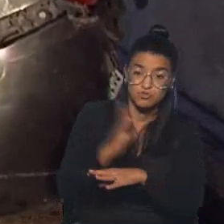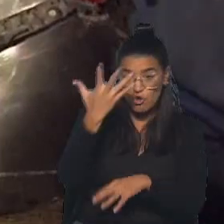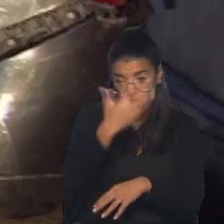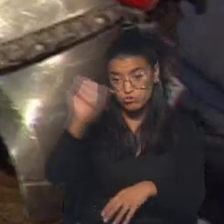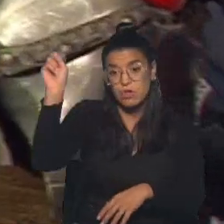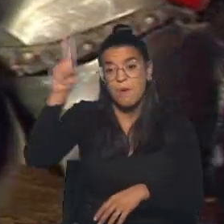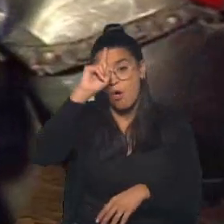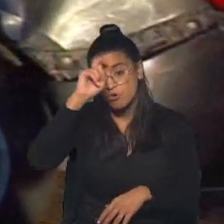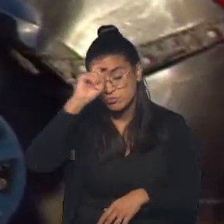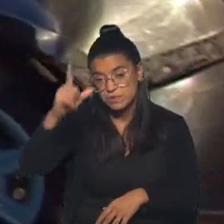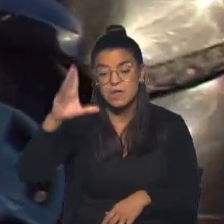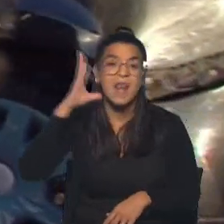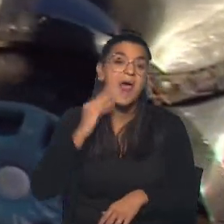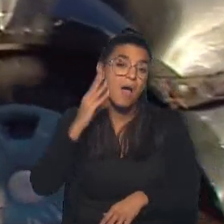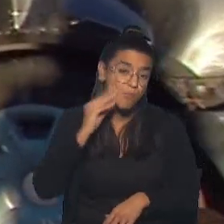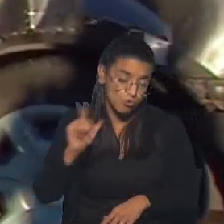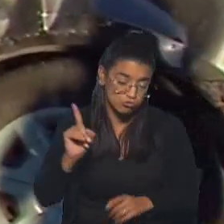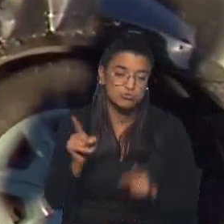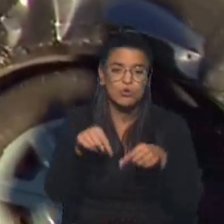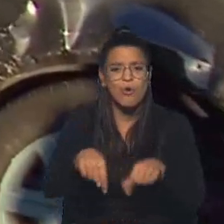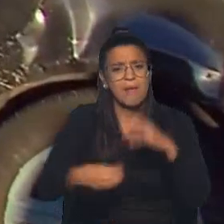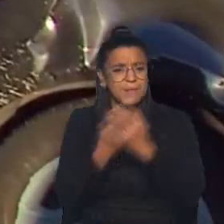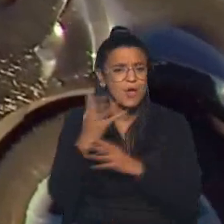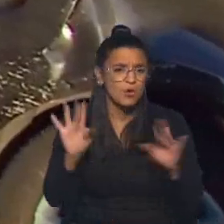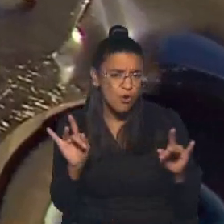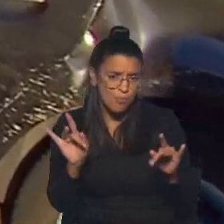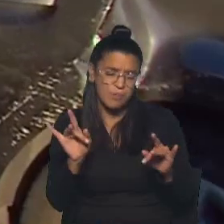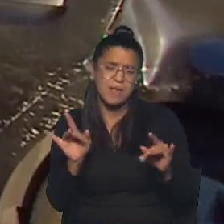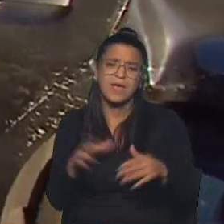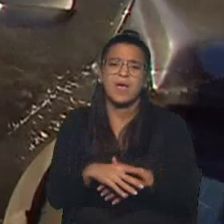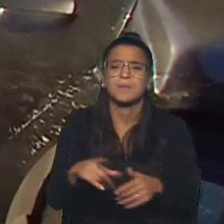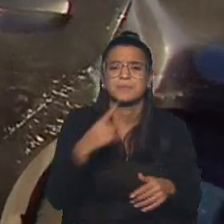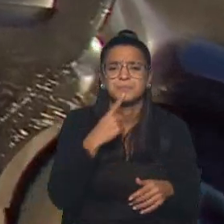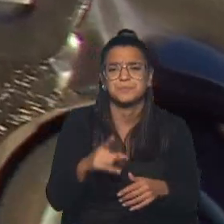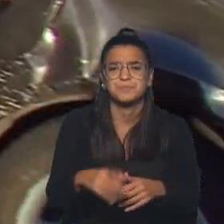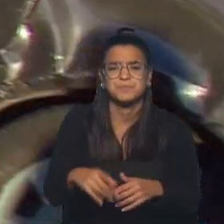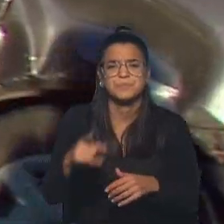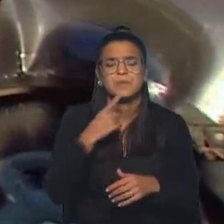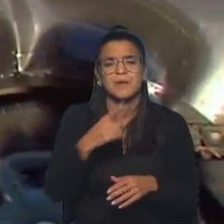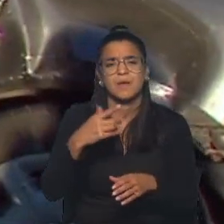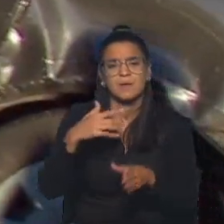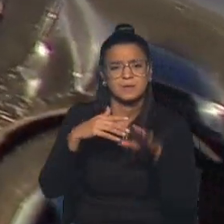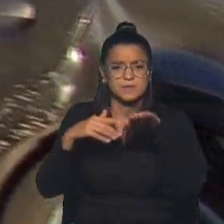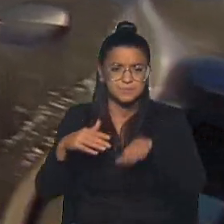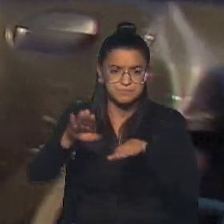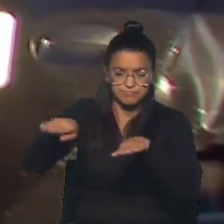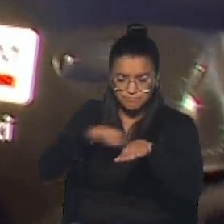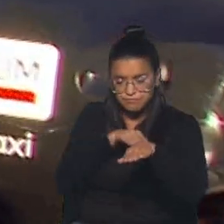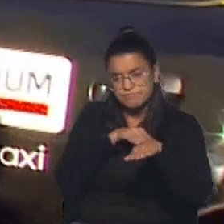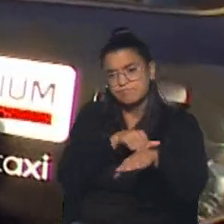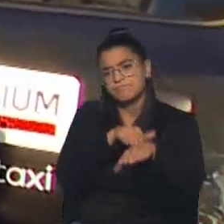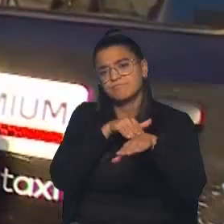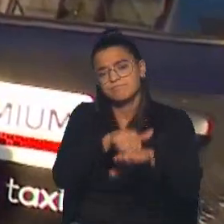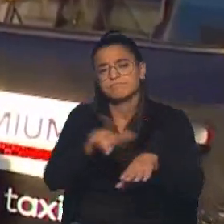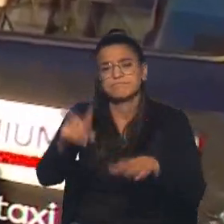hospital ramos mejía una mañana complicada aquí en el bajo medio a medio carril que está interrumpido en